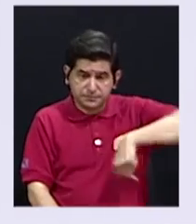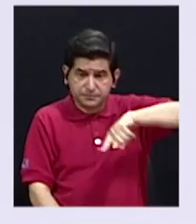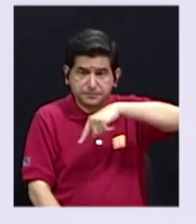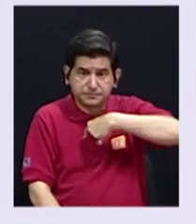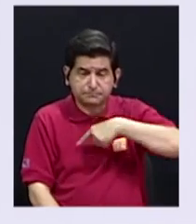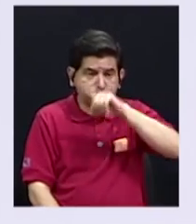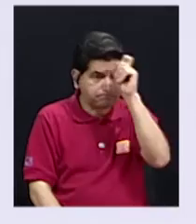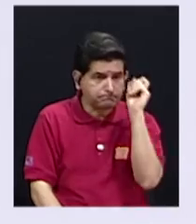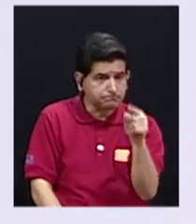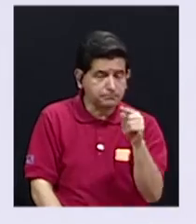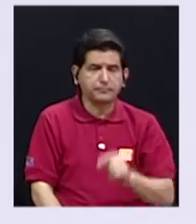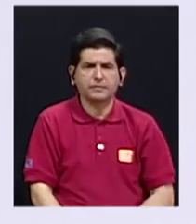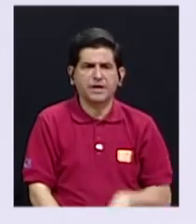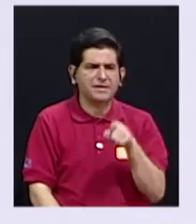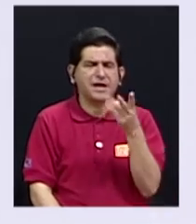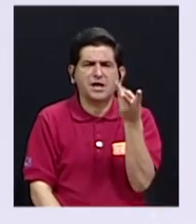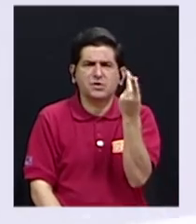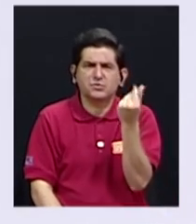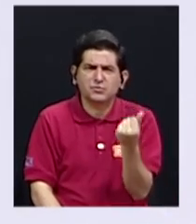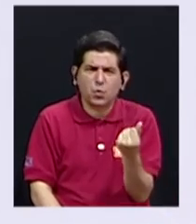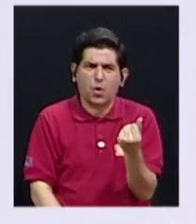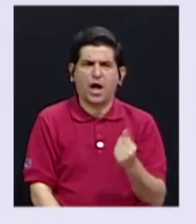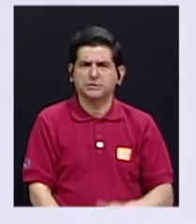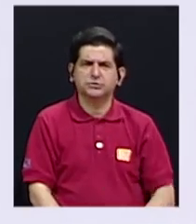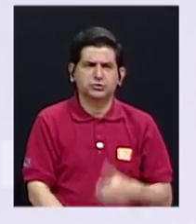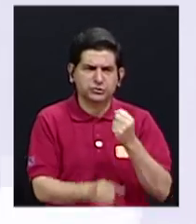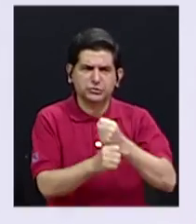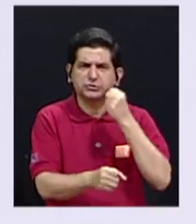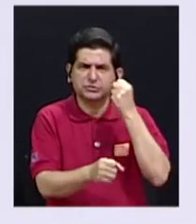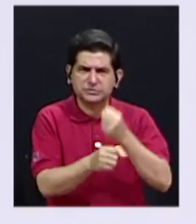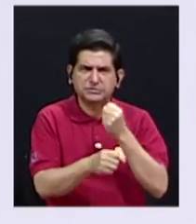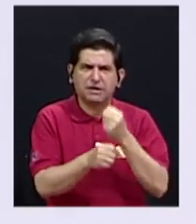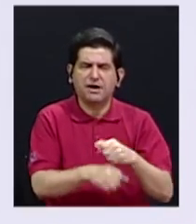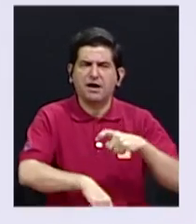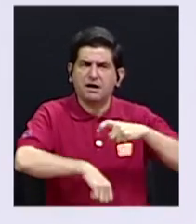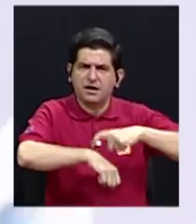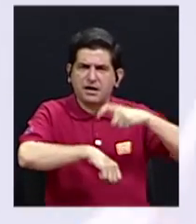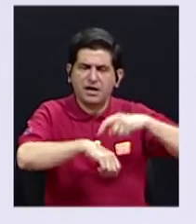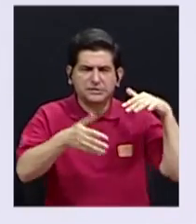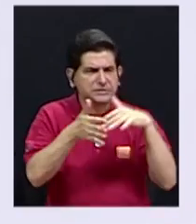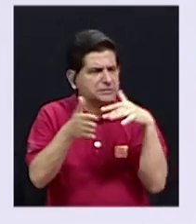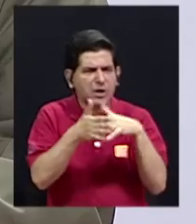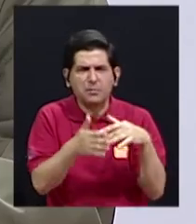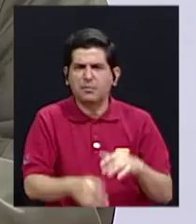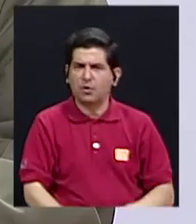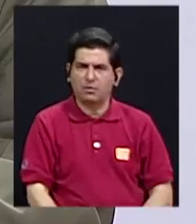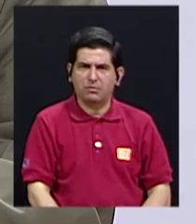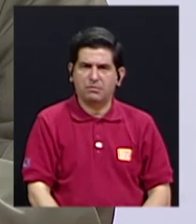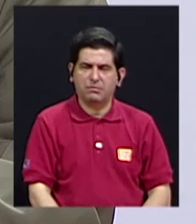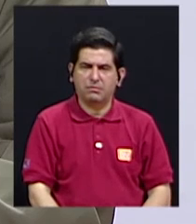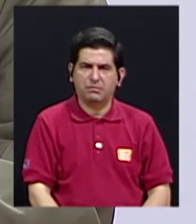consultamos cuántos de ellos los consultamos cuántos de ellos trabajaron durante el tiempo de estudios